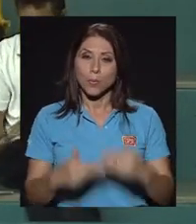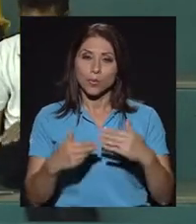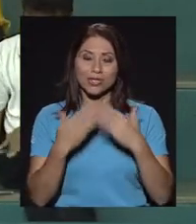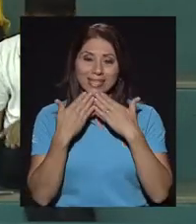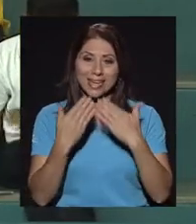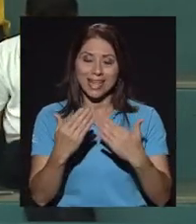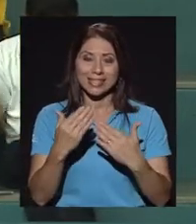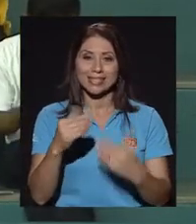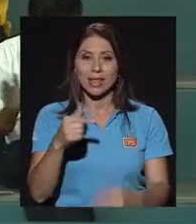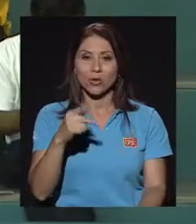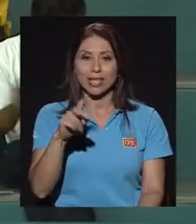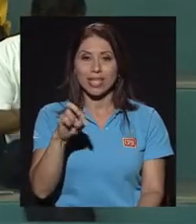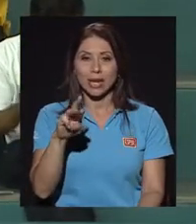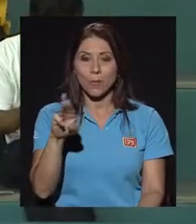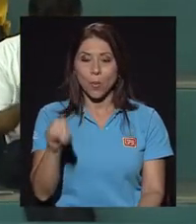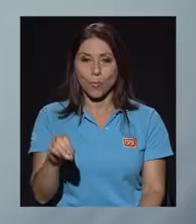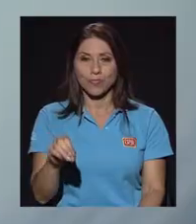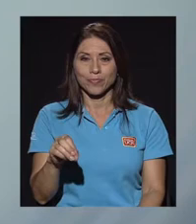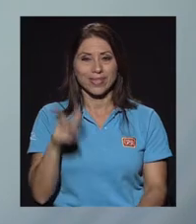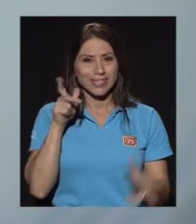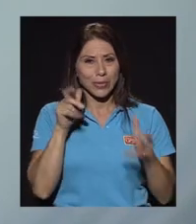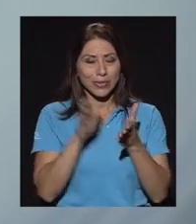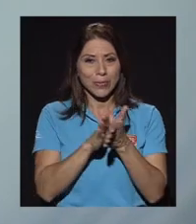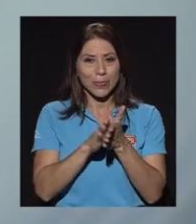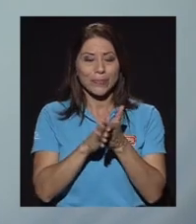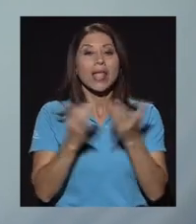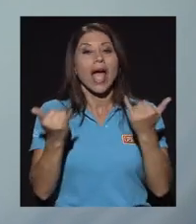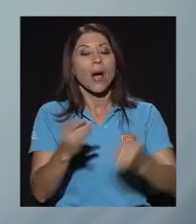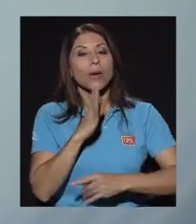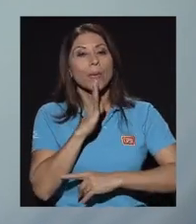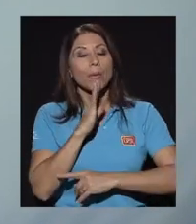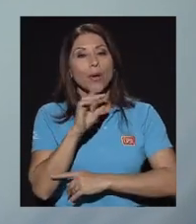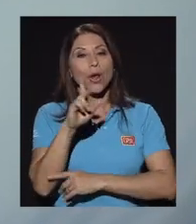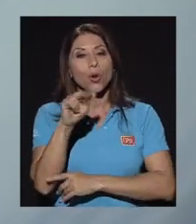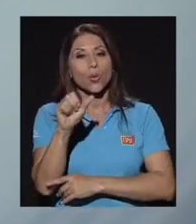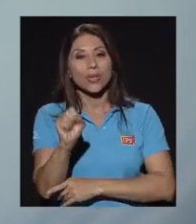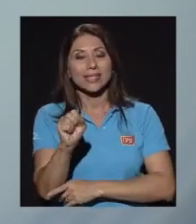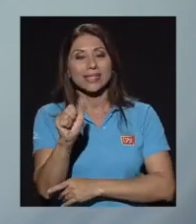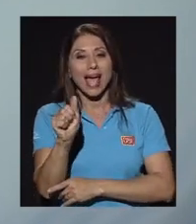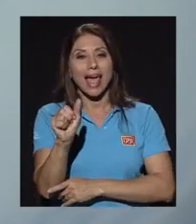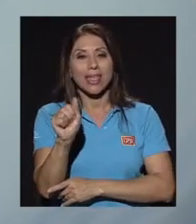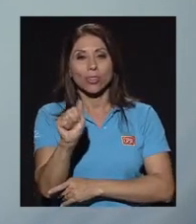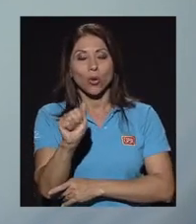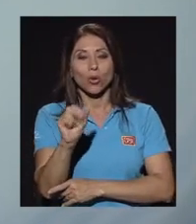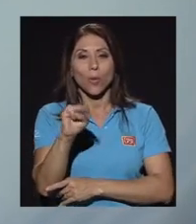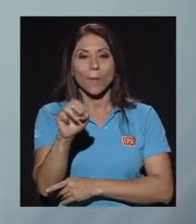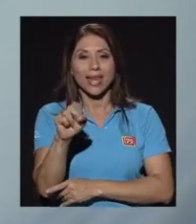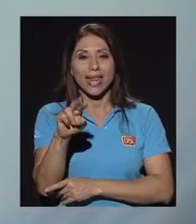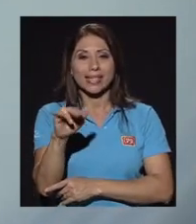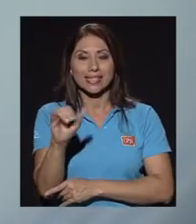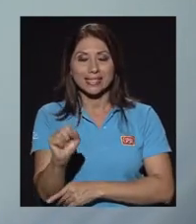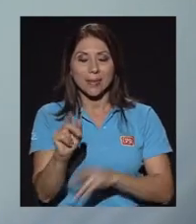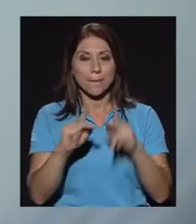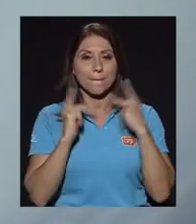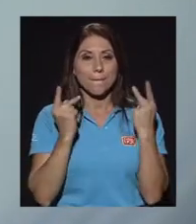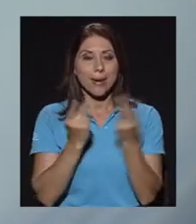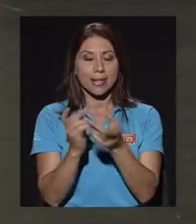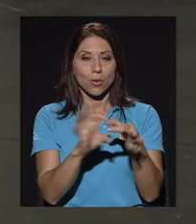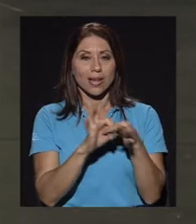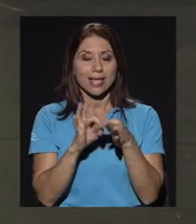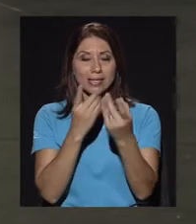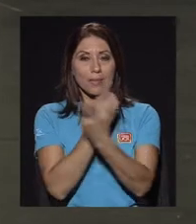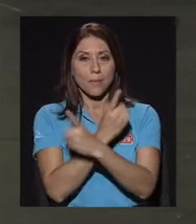Muchas gracias, don Guillermo. Le damos la palabra a don Luis Antonio Meneses, del Partido Alianza Demócrata